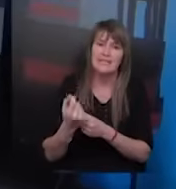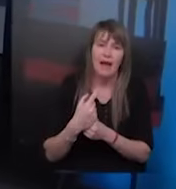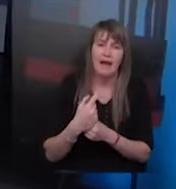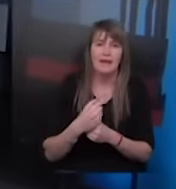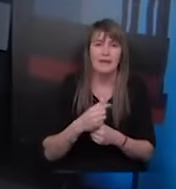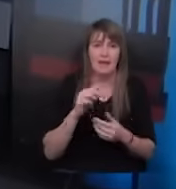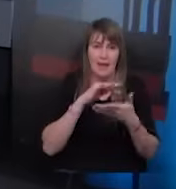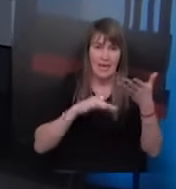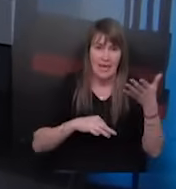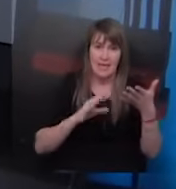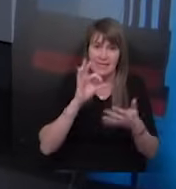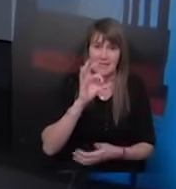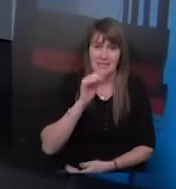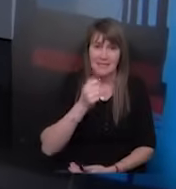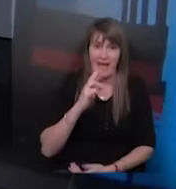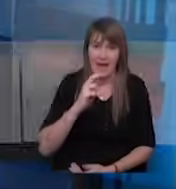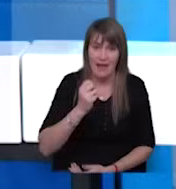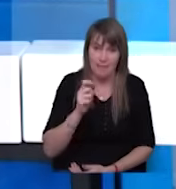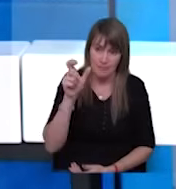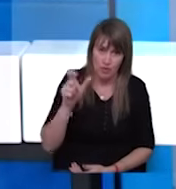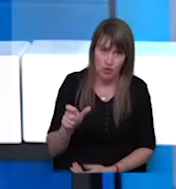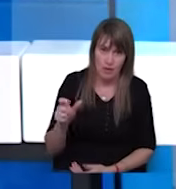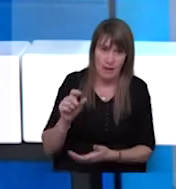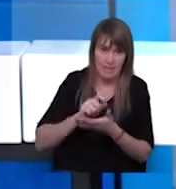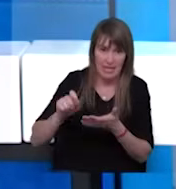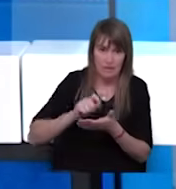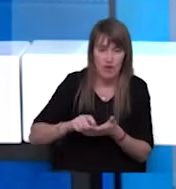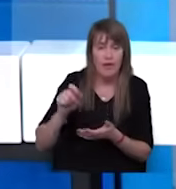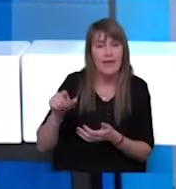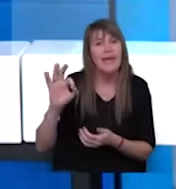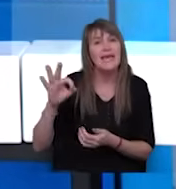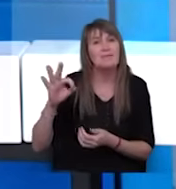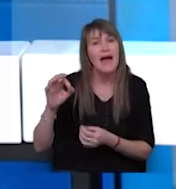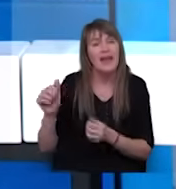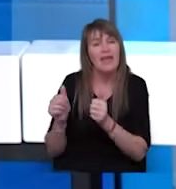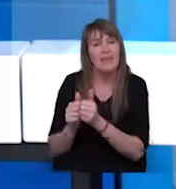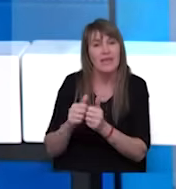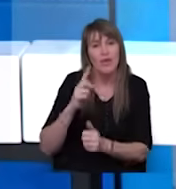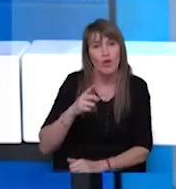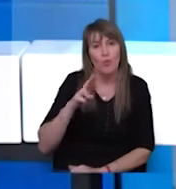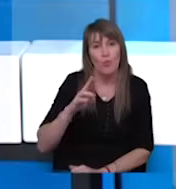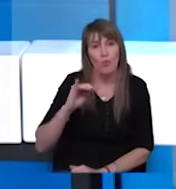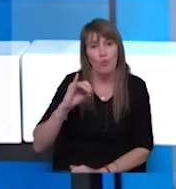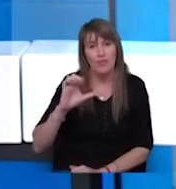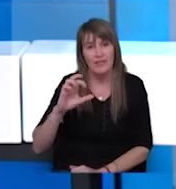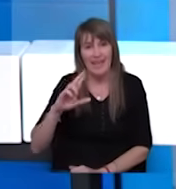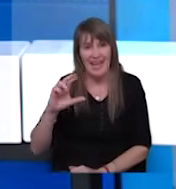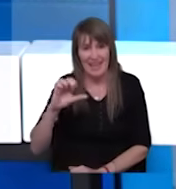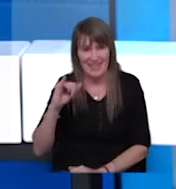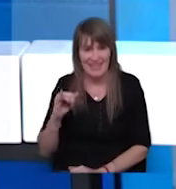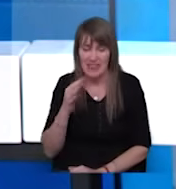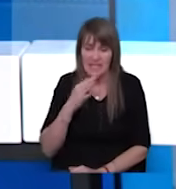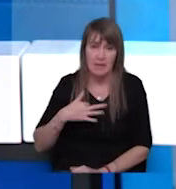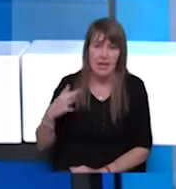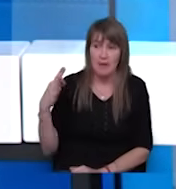de Sara, que me escribió hace un ratito. Sara es la hermana de Ibero Gutiérrez, recién lo mencionábamos, ¿no? Ella me dice, mi hermano